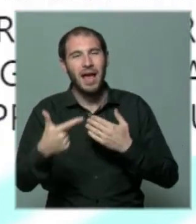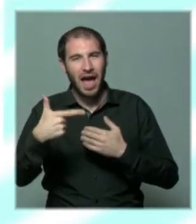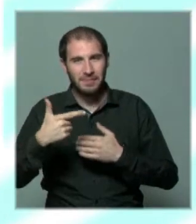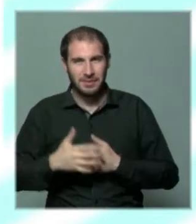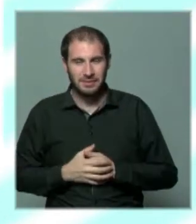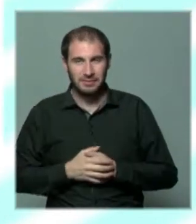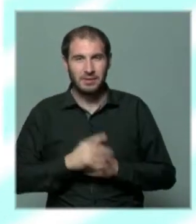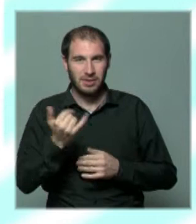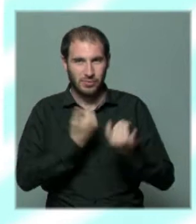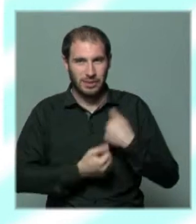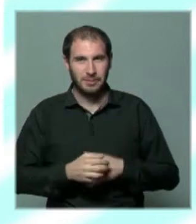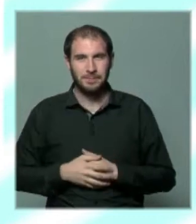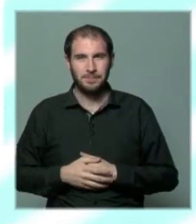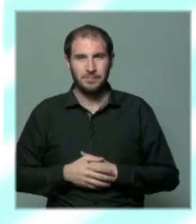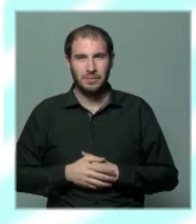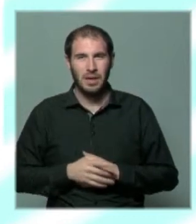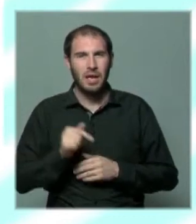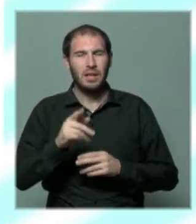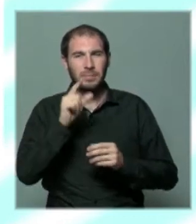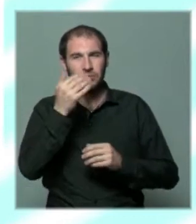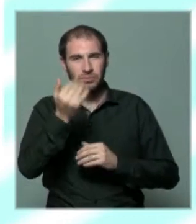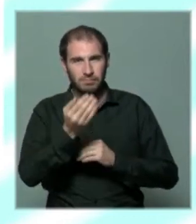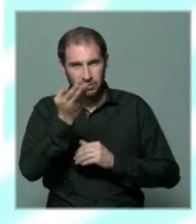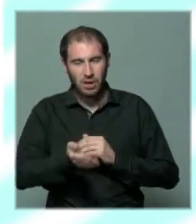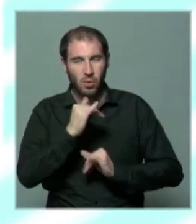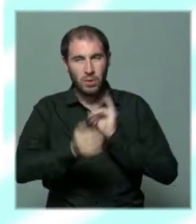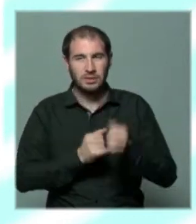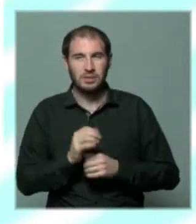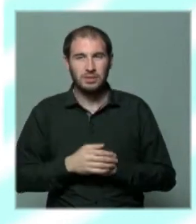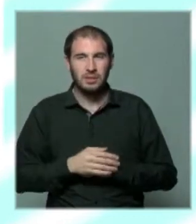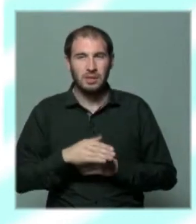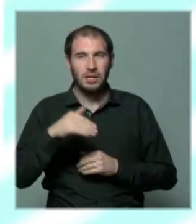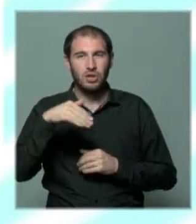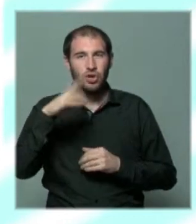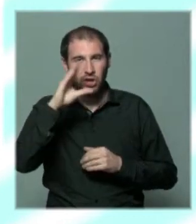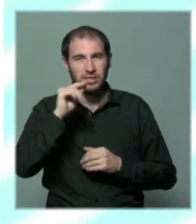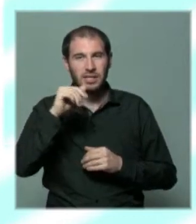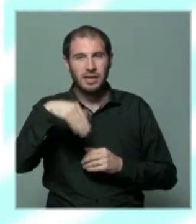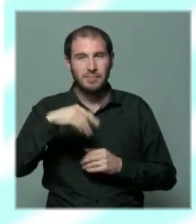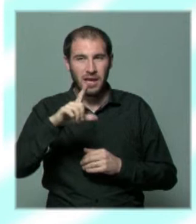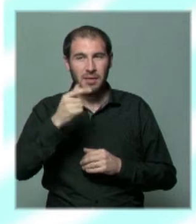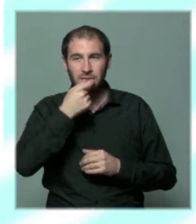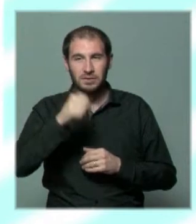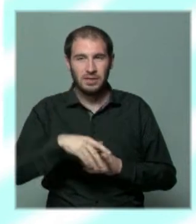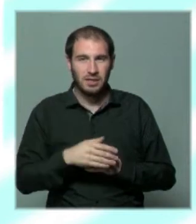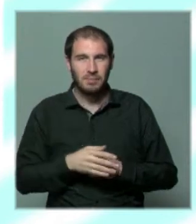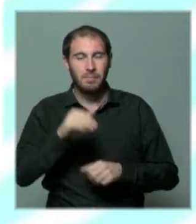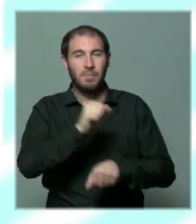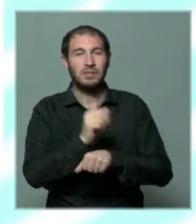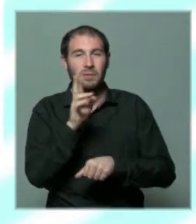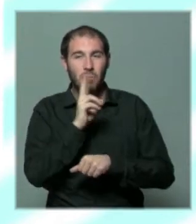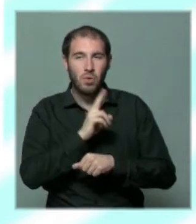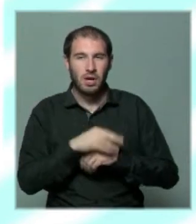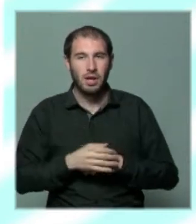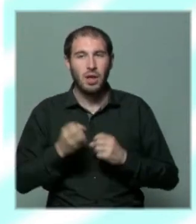Esto acaba de ser hace instantes. Esta persona que dice... la noche de DML, ¿sí? En Mendoza metieron presa a una